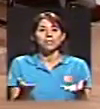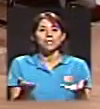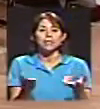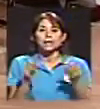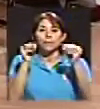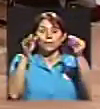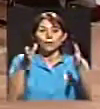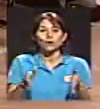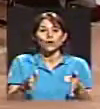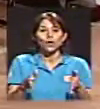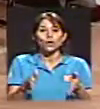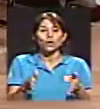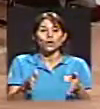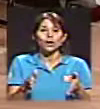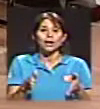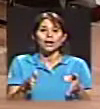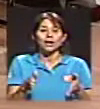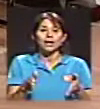profesor